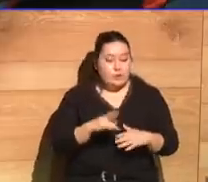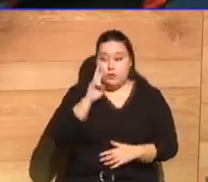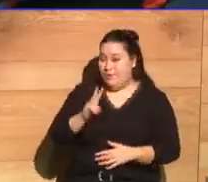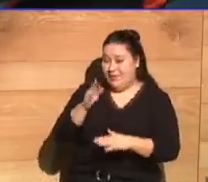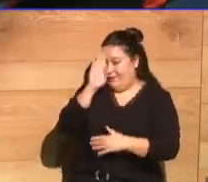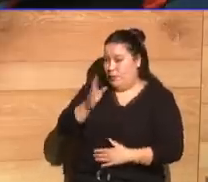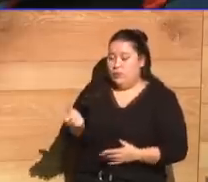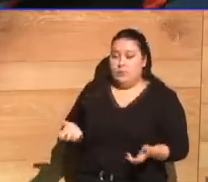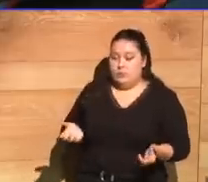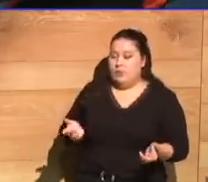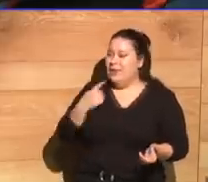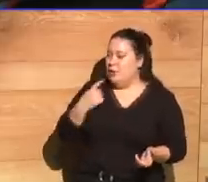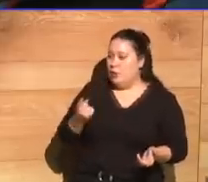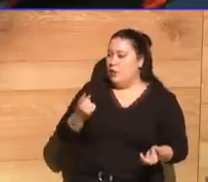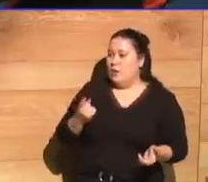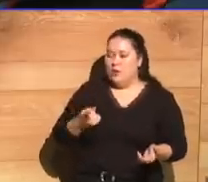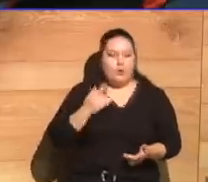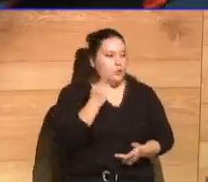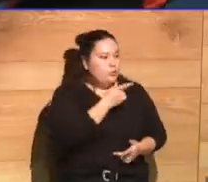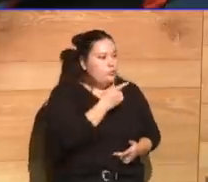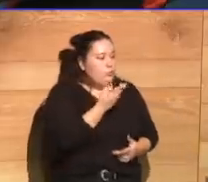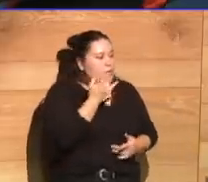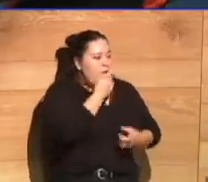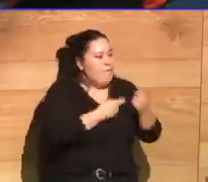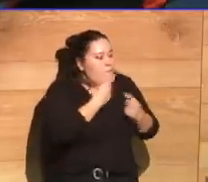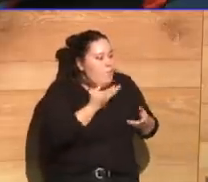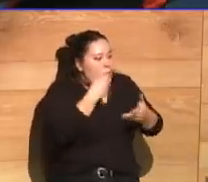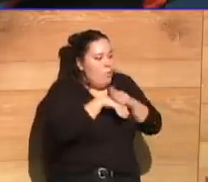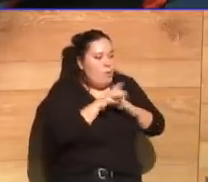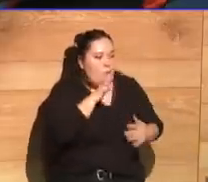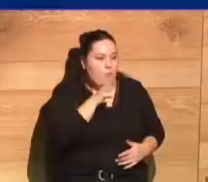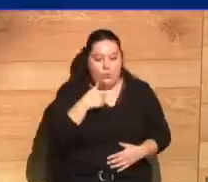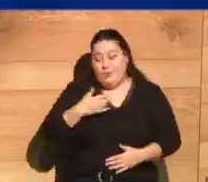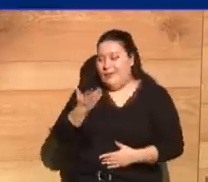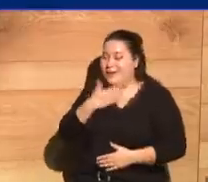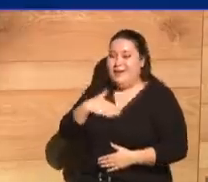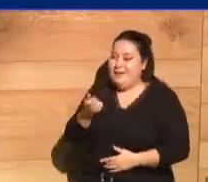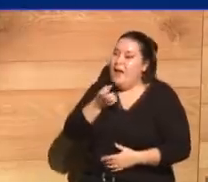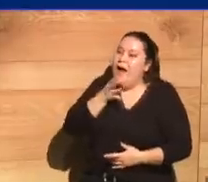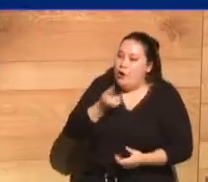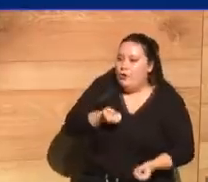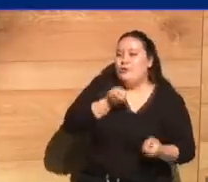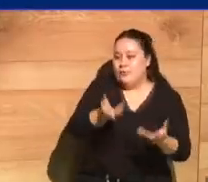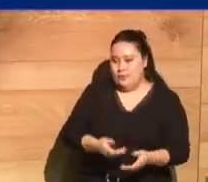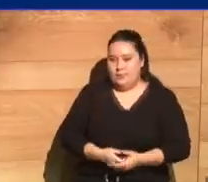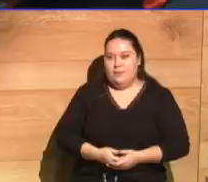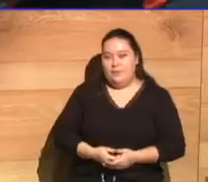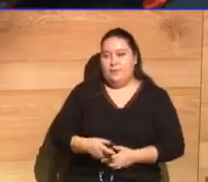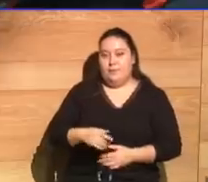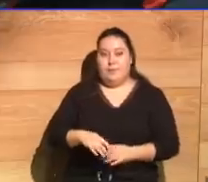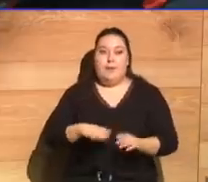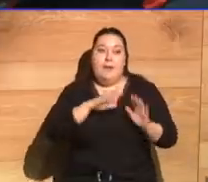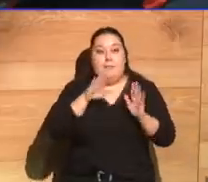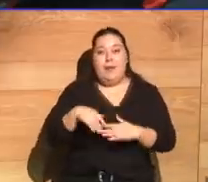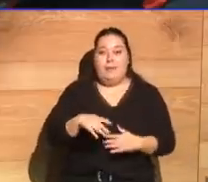directo y dije, digo, ¿qué? Javi, pero ¿cómo te guardas esa información? No, porque quería contároslo ahora. Digo... Al final va a ser Tepe